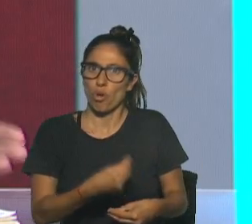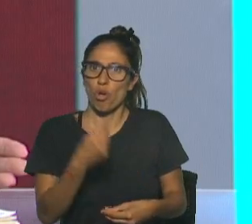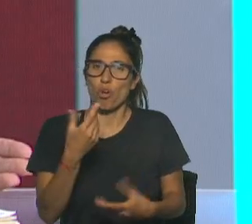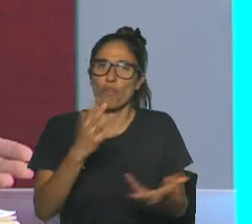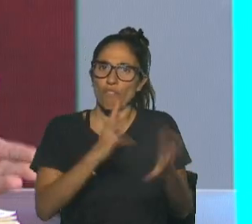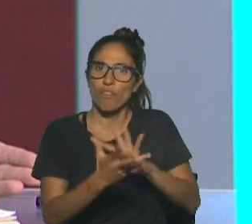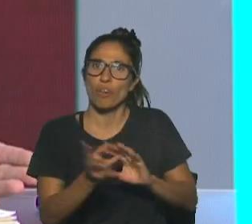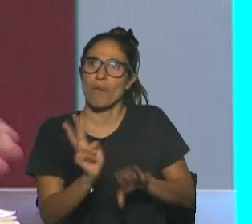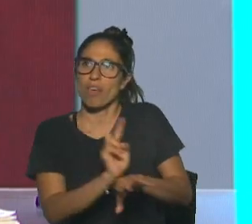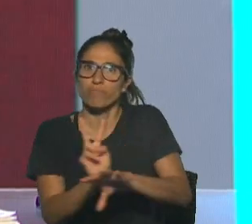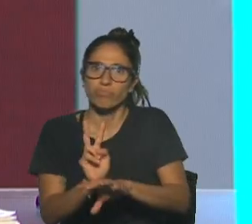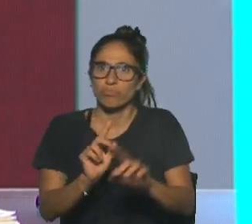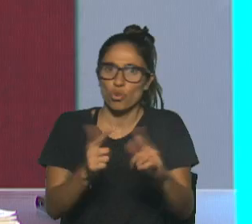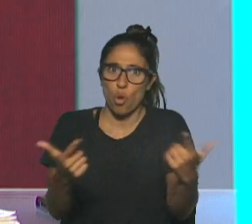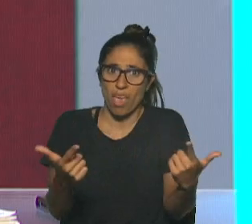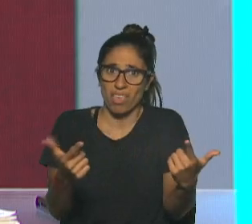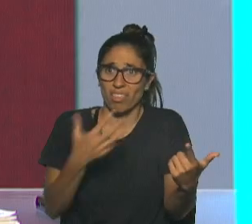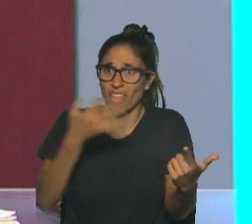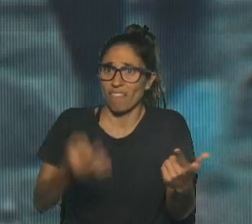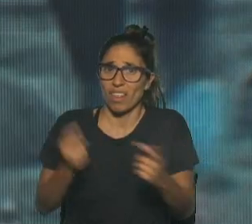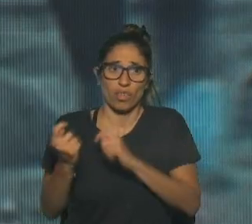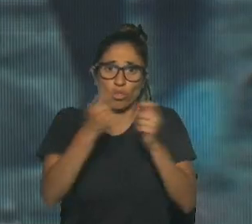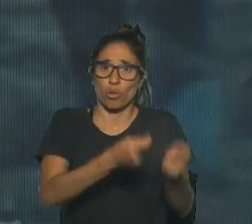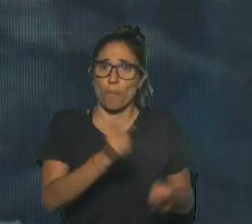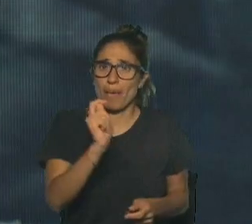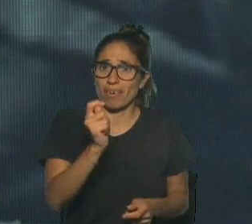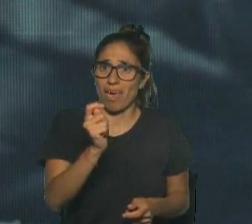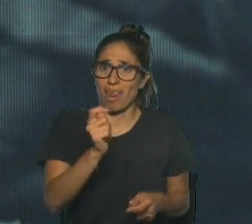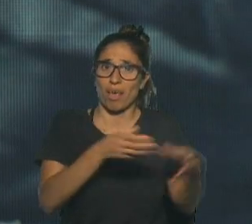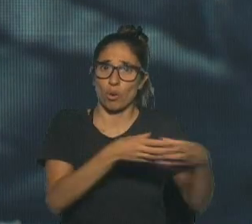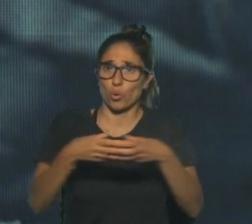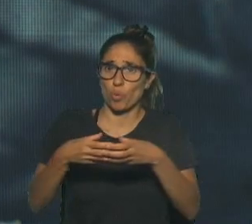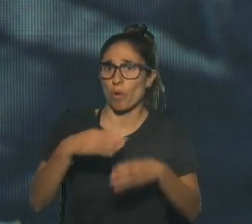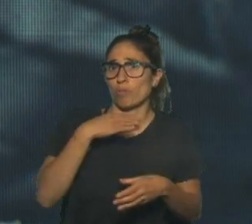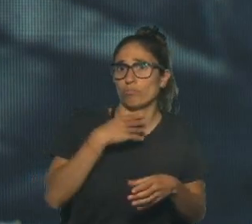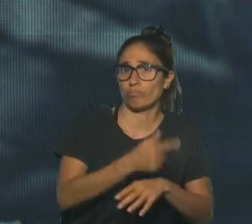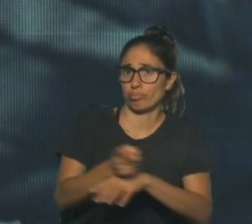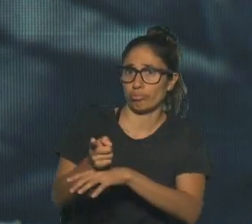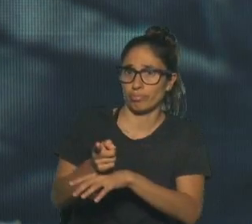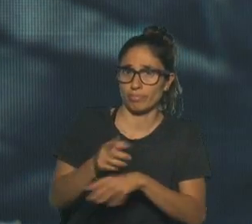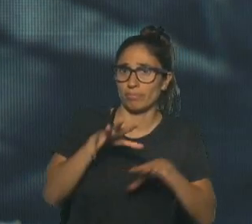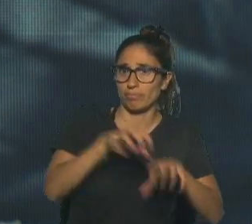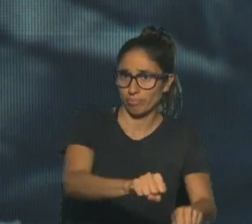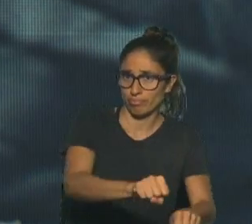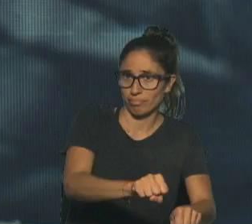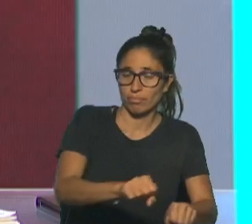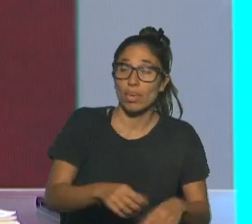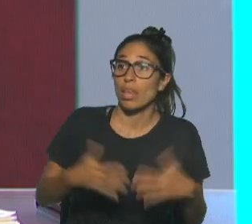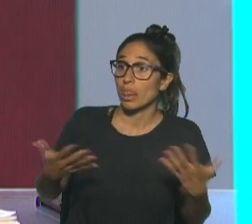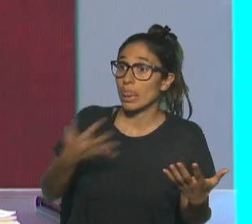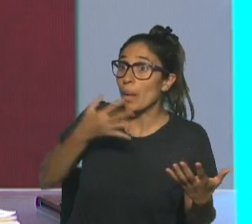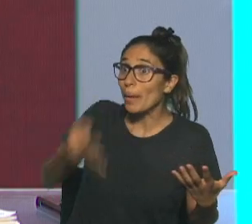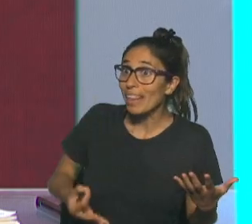totalmente, que en este momento está en manos de las organizaciones criminales. Claro, desde lo institucional no está gobernando nadie Haití.